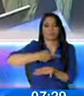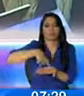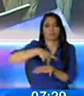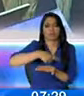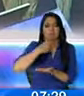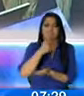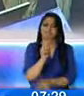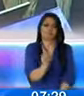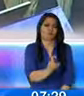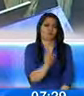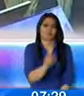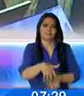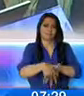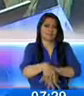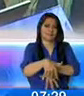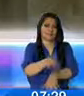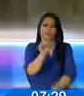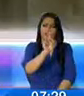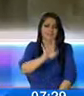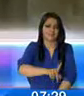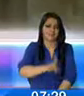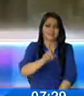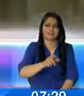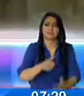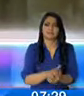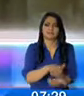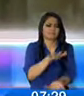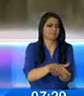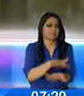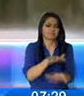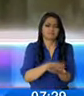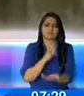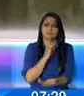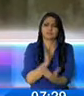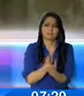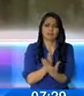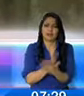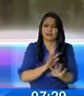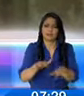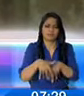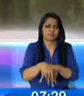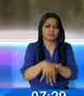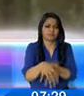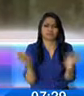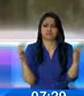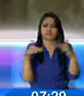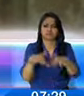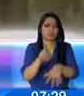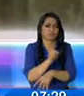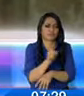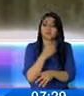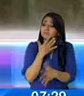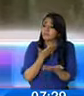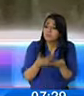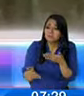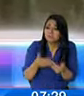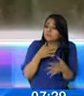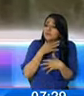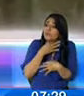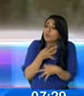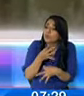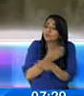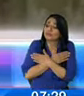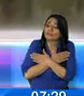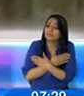dijo que no era necesaria una movilización es necesario que se molesten trasladándose y haciendo una concentración lo hacemos con mucho cariño compañero